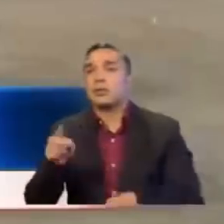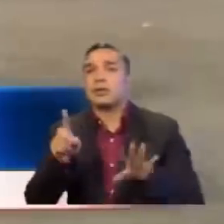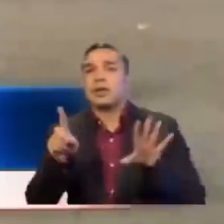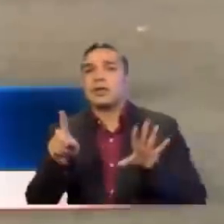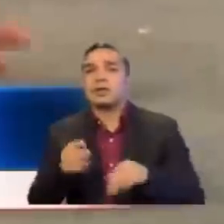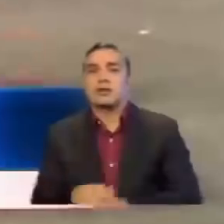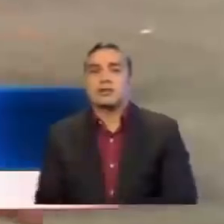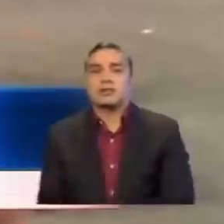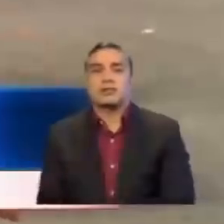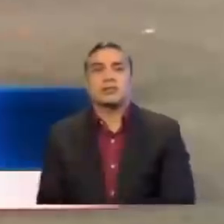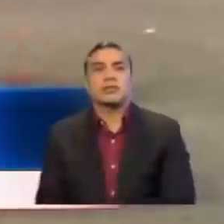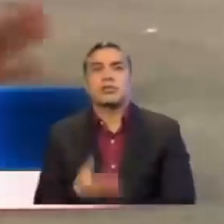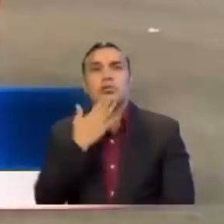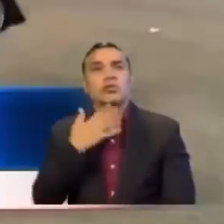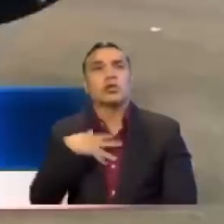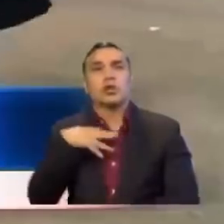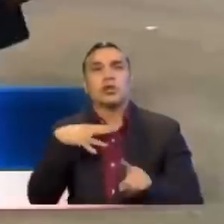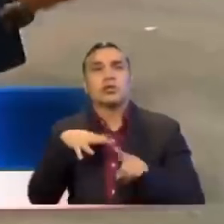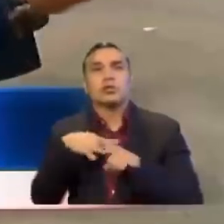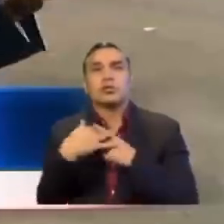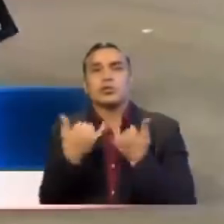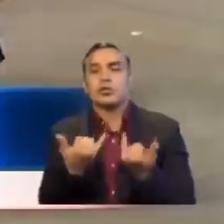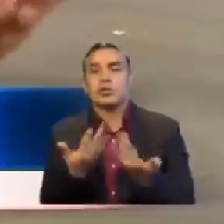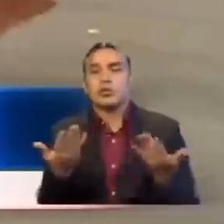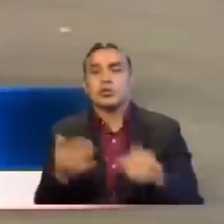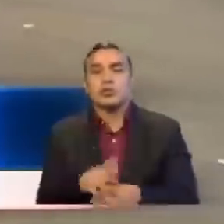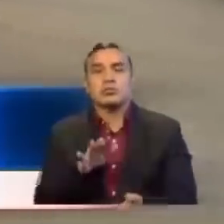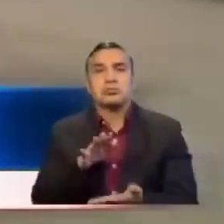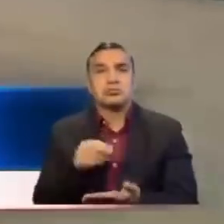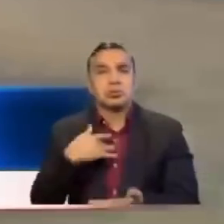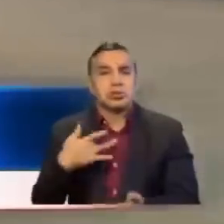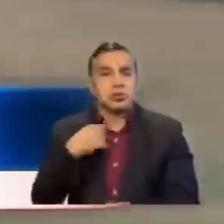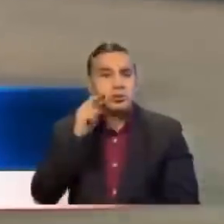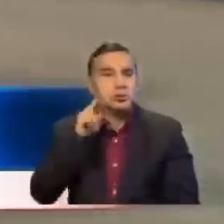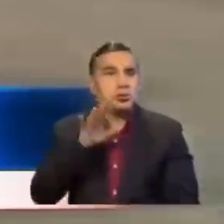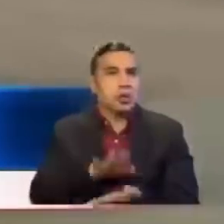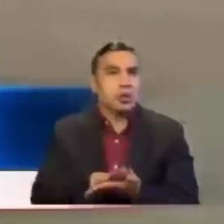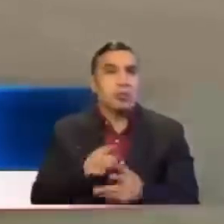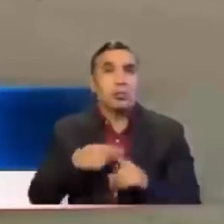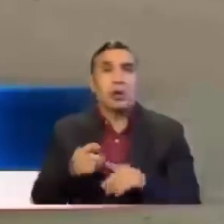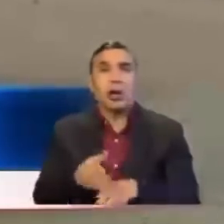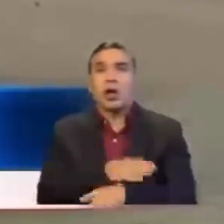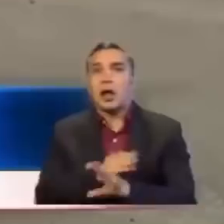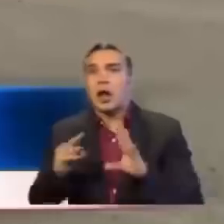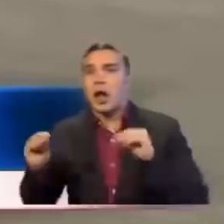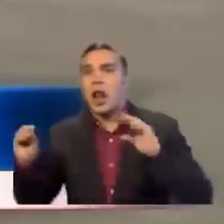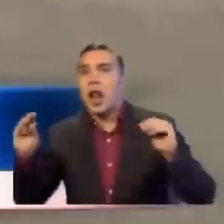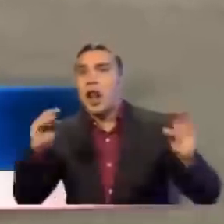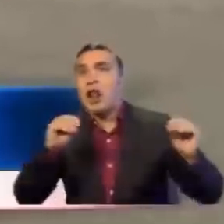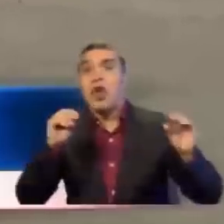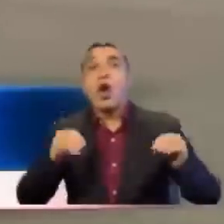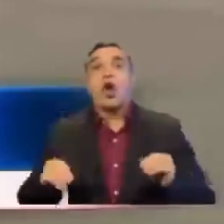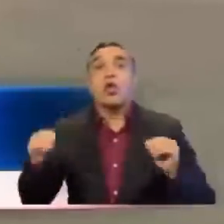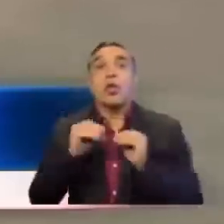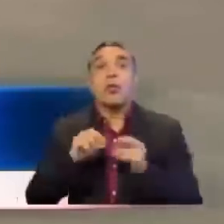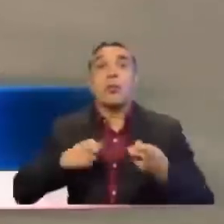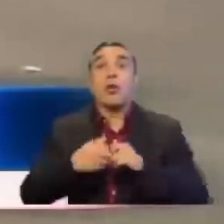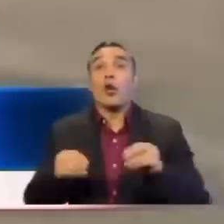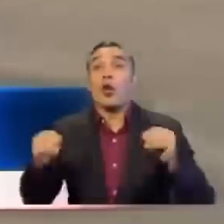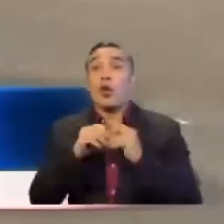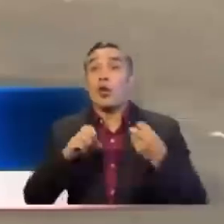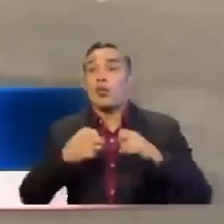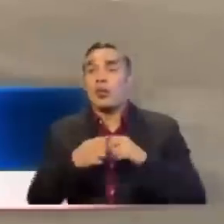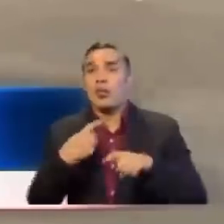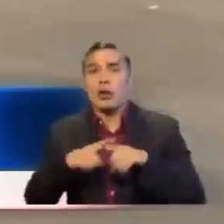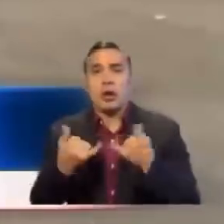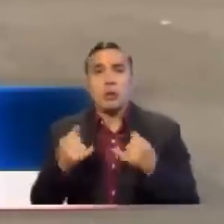6. ¿Cuál es la situación en este momento? Ambiente de tranquilidad, a pesar de que hace un momento habían ciertos rumores de que nuevamente se había